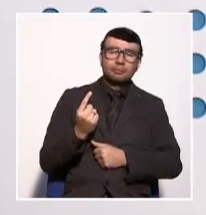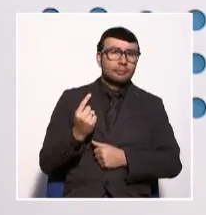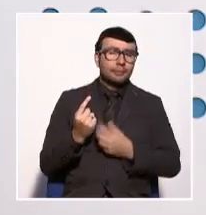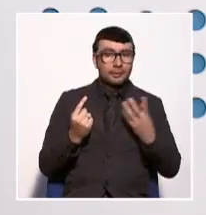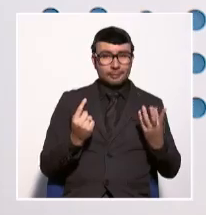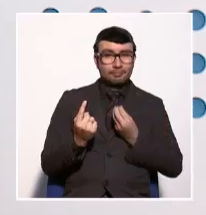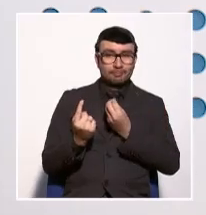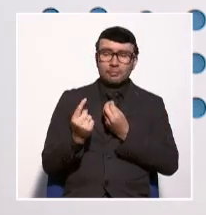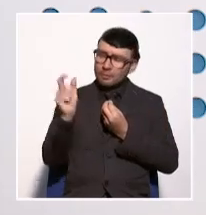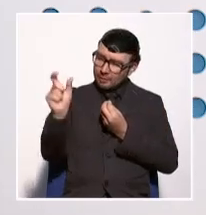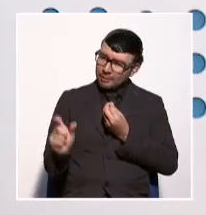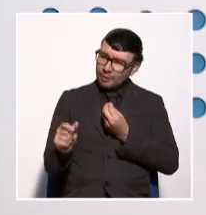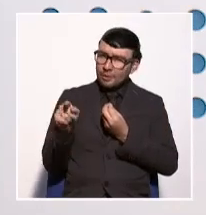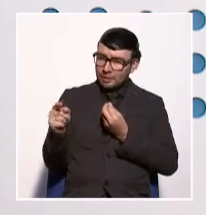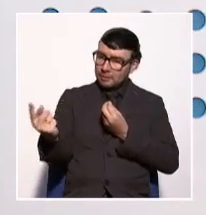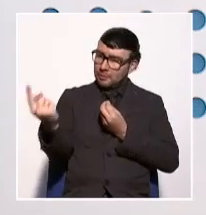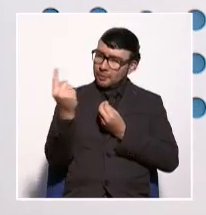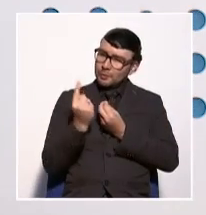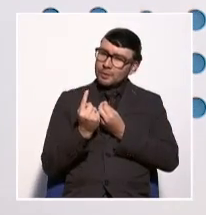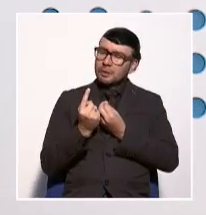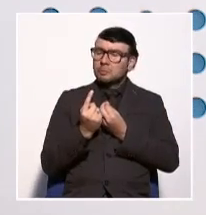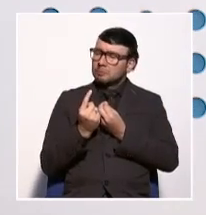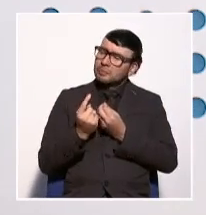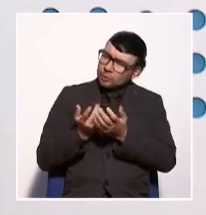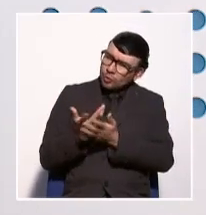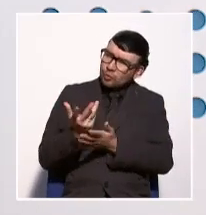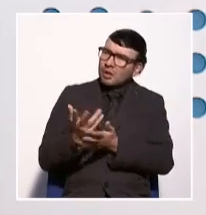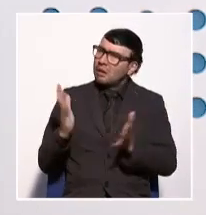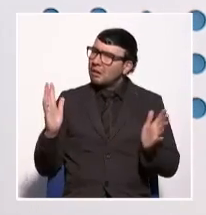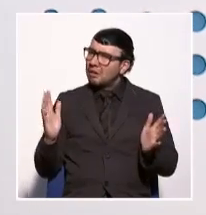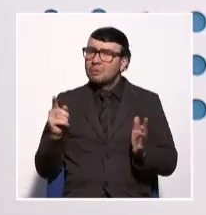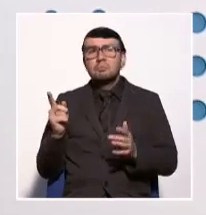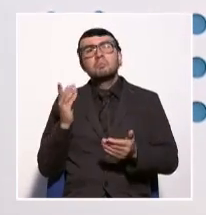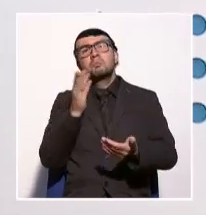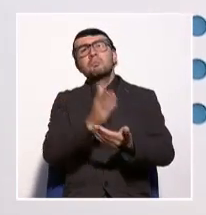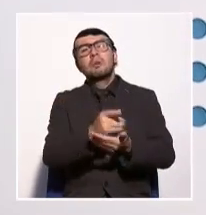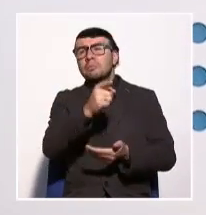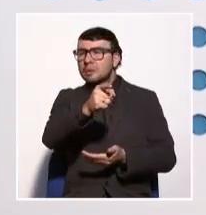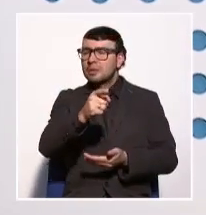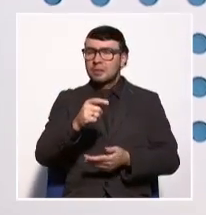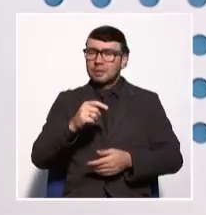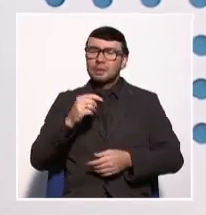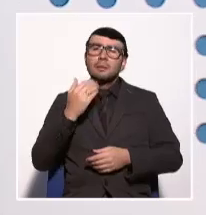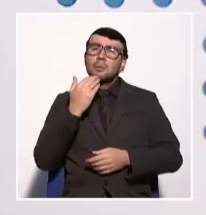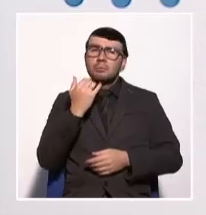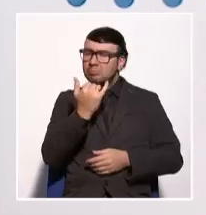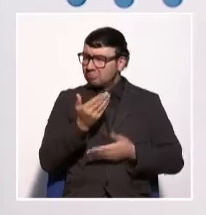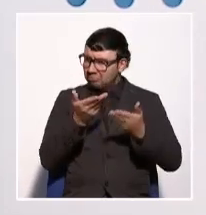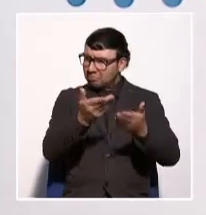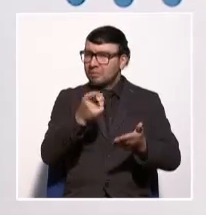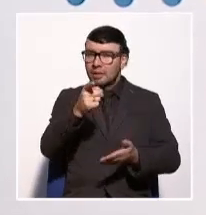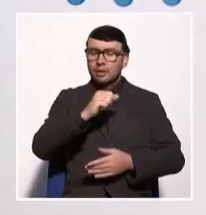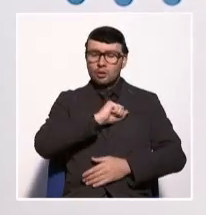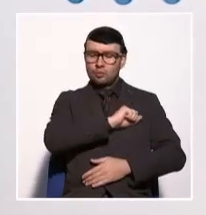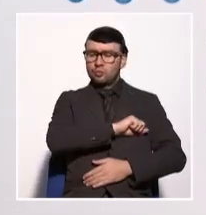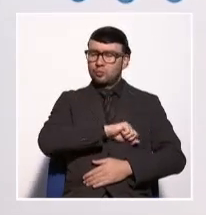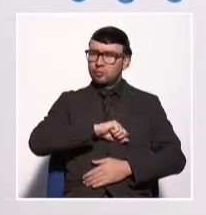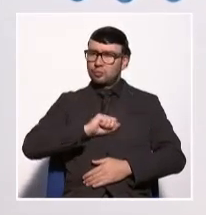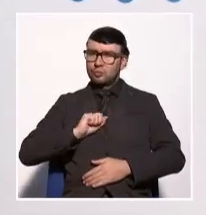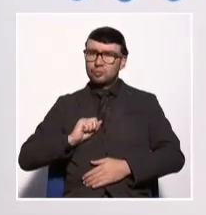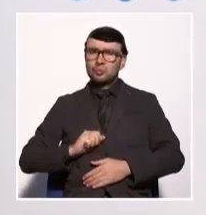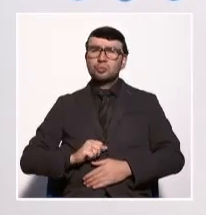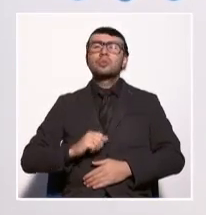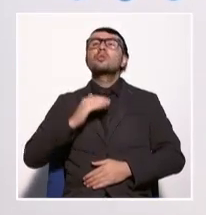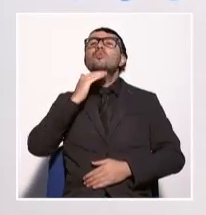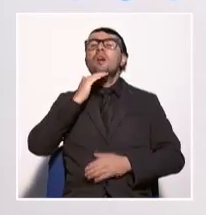evaluación en todo el equipo interdisciplinario dijimos que espacios del radiólogo que la de una ecografía de coito testículos él iban simplemente a un